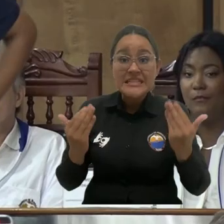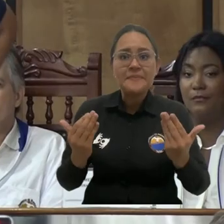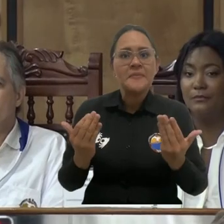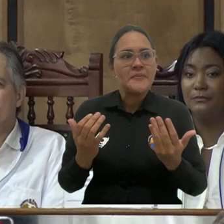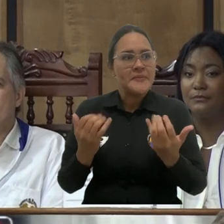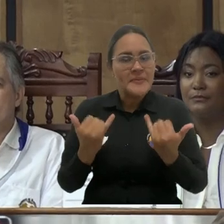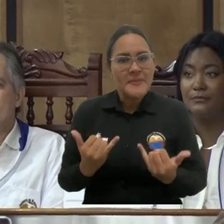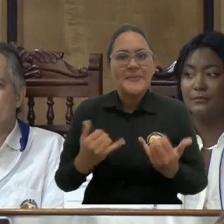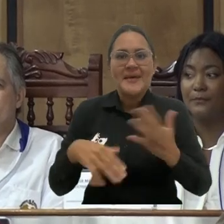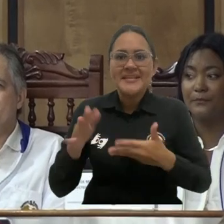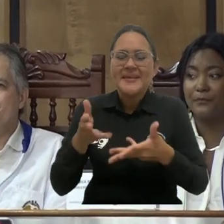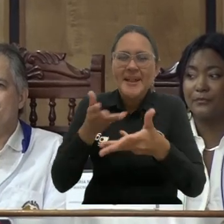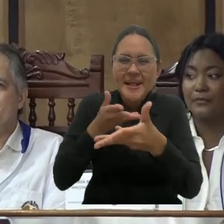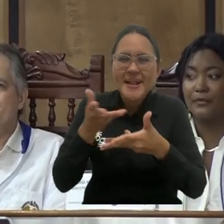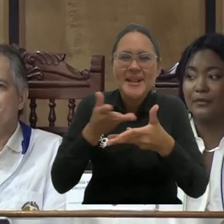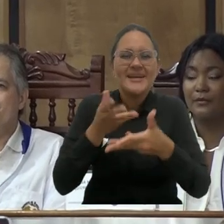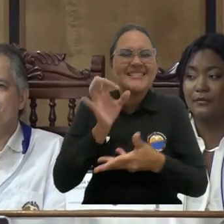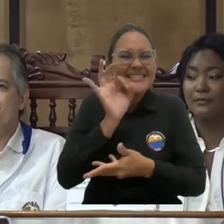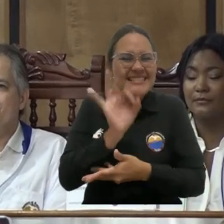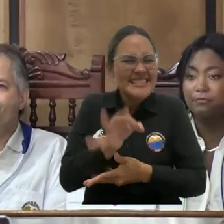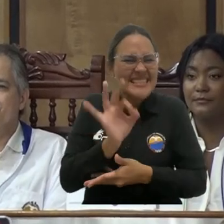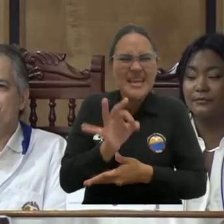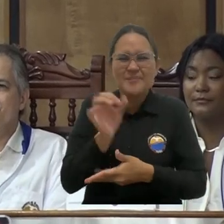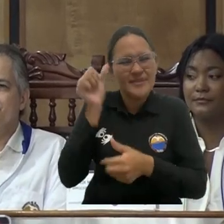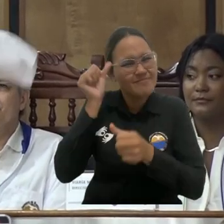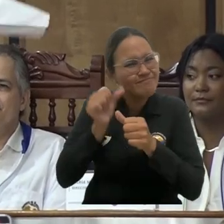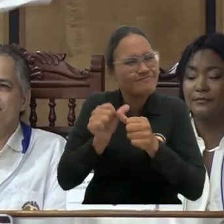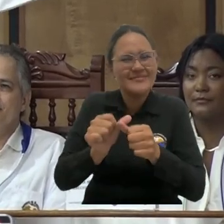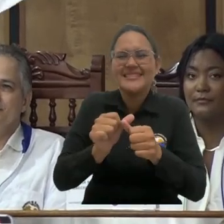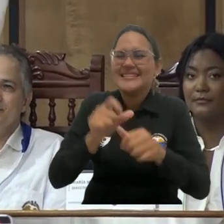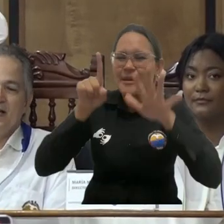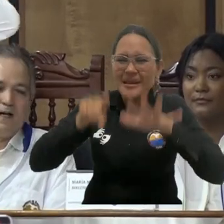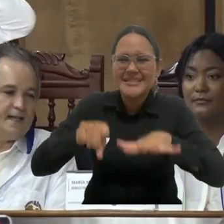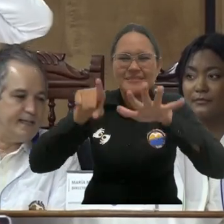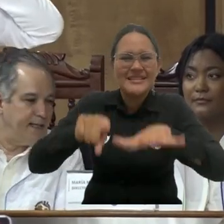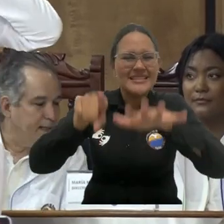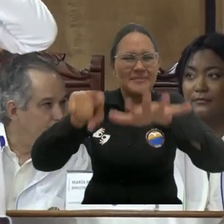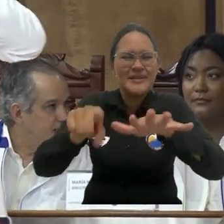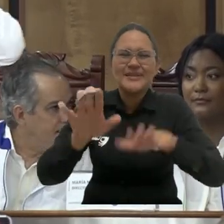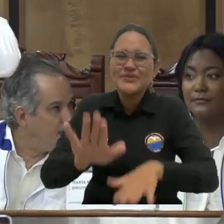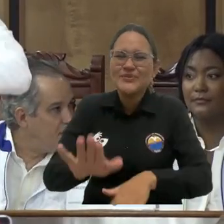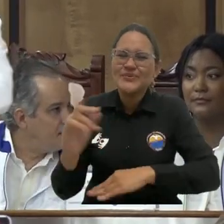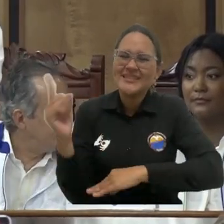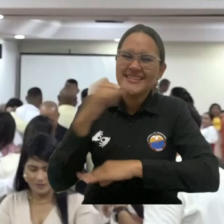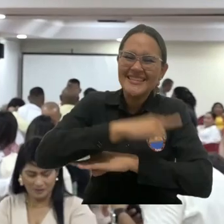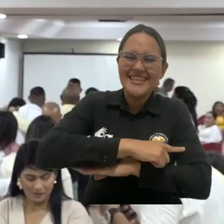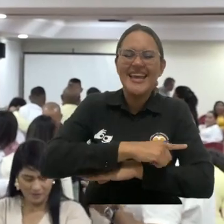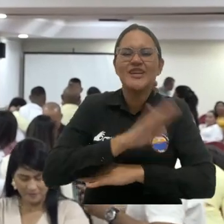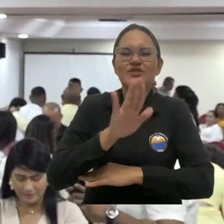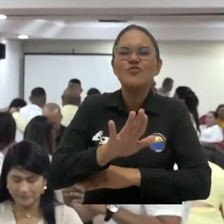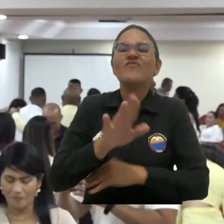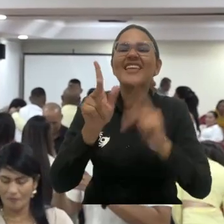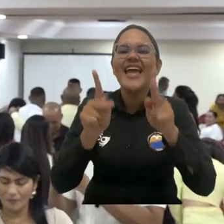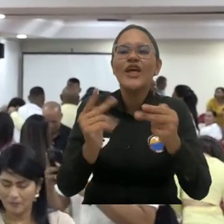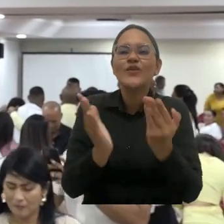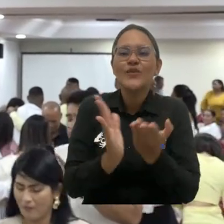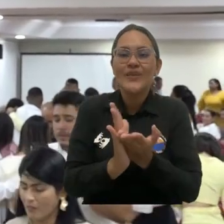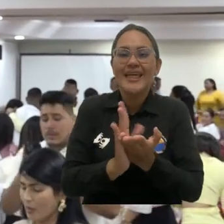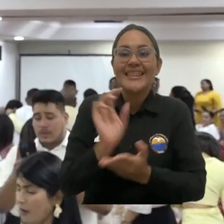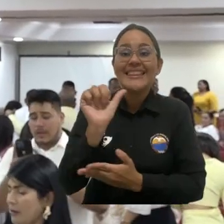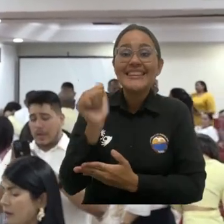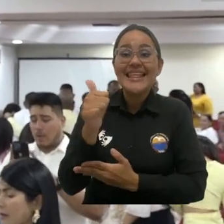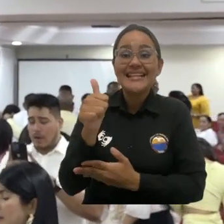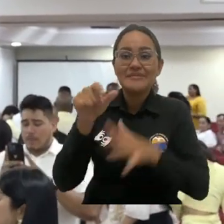Es una emotiva ceremonia que realizamos semestre a semestre a los estudiantes de décimo semestre del programa de